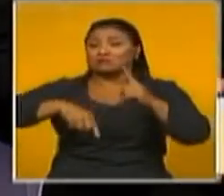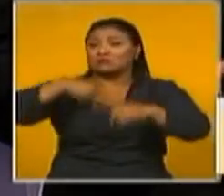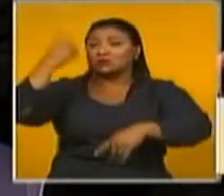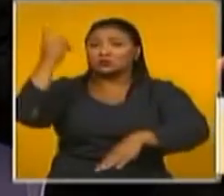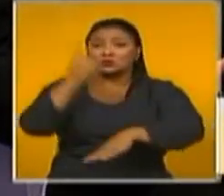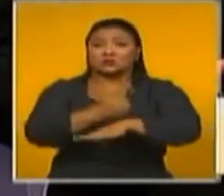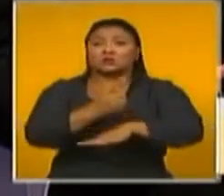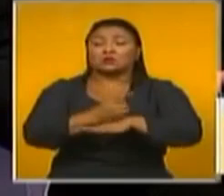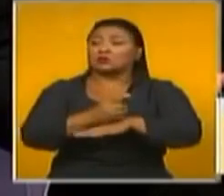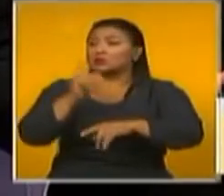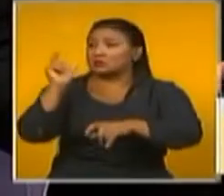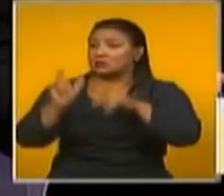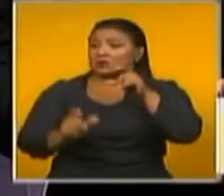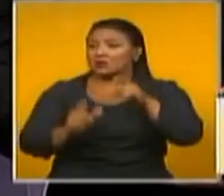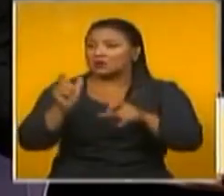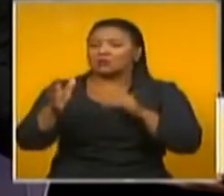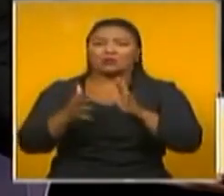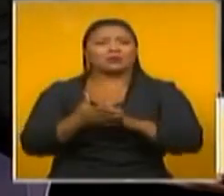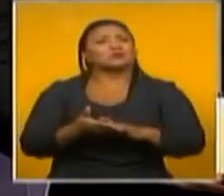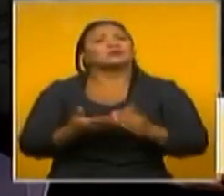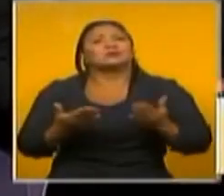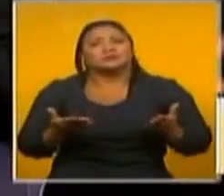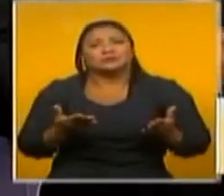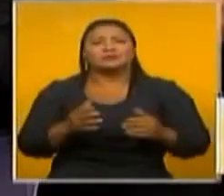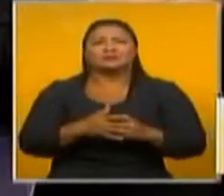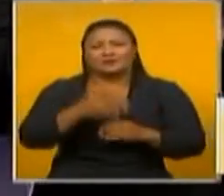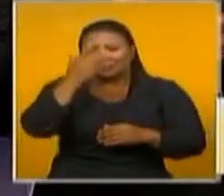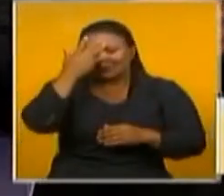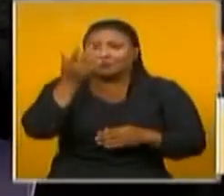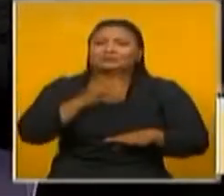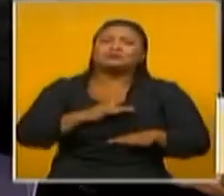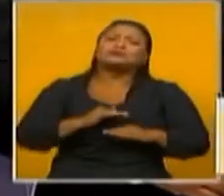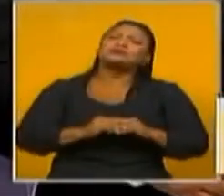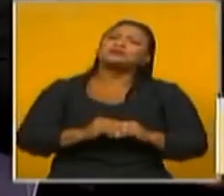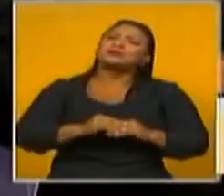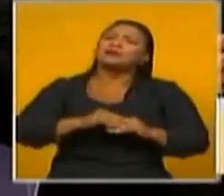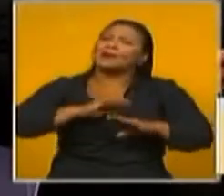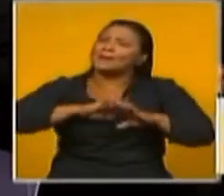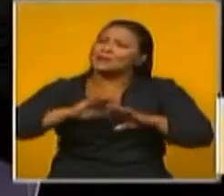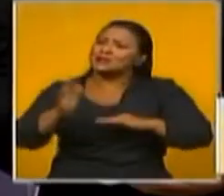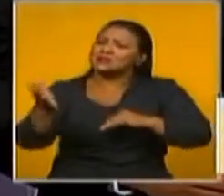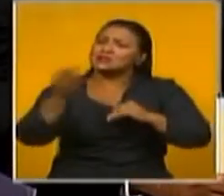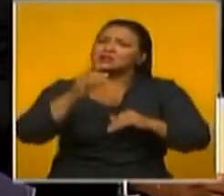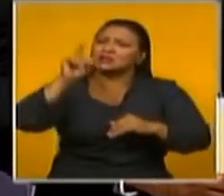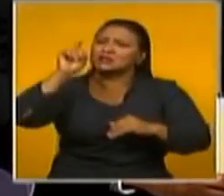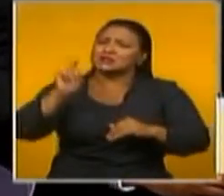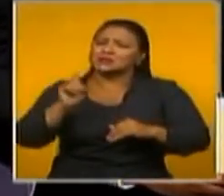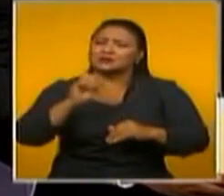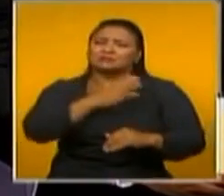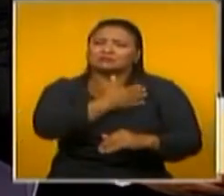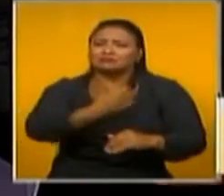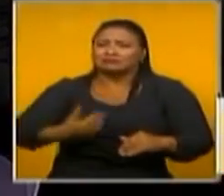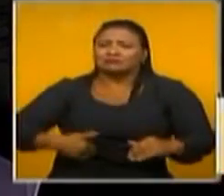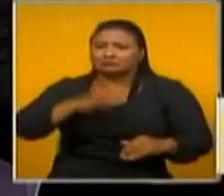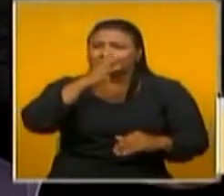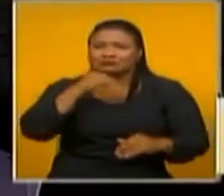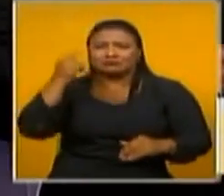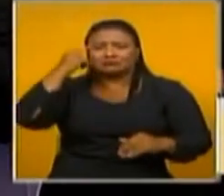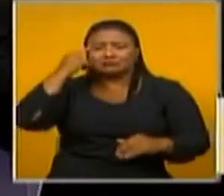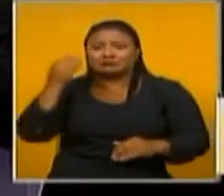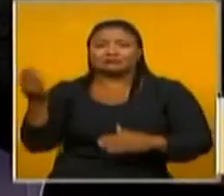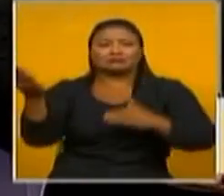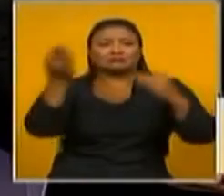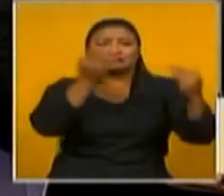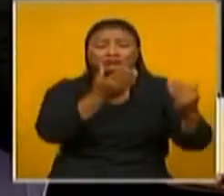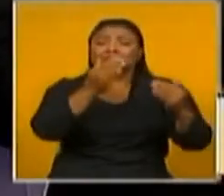nos han expresado su descontento por la invitación que hemos realizado al exmandatario Rafael Correa a participar